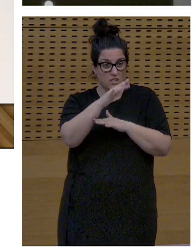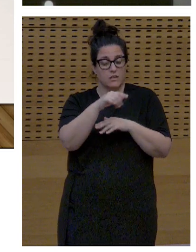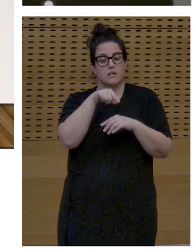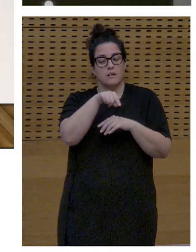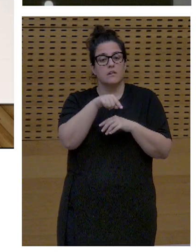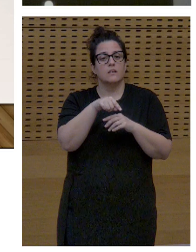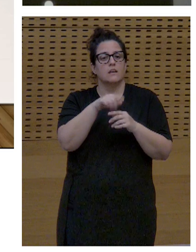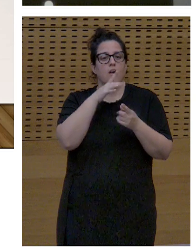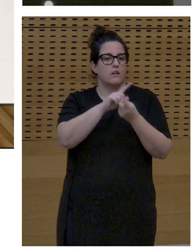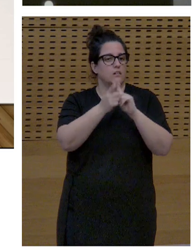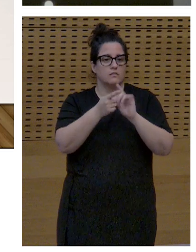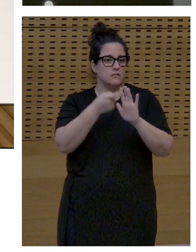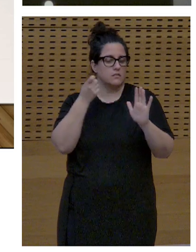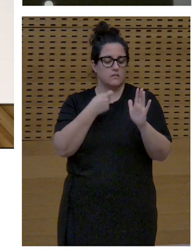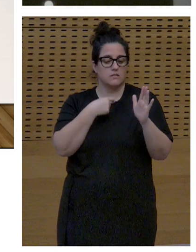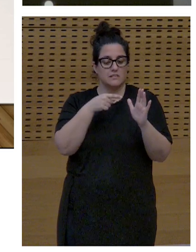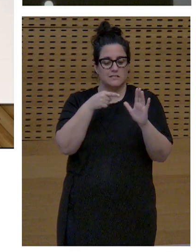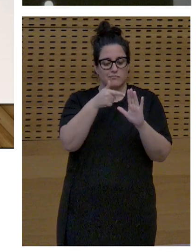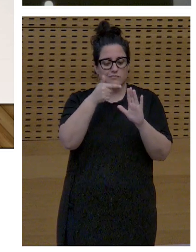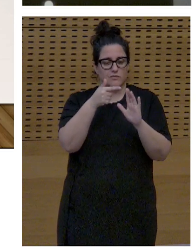es eliminarlo, quemarlo